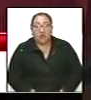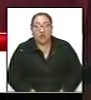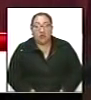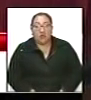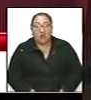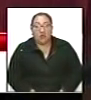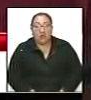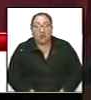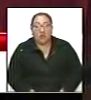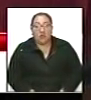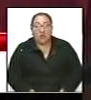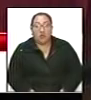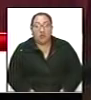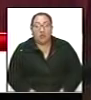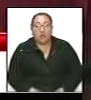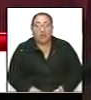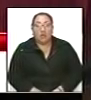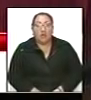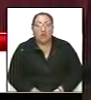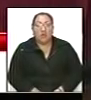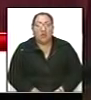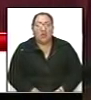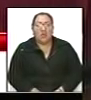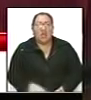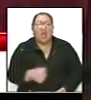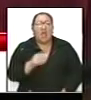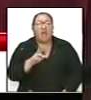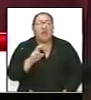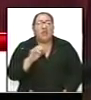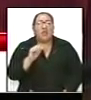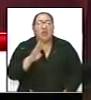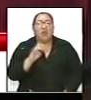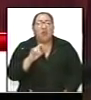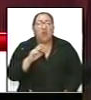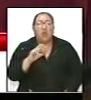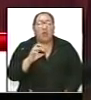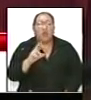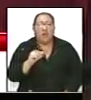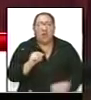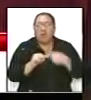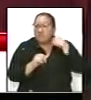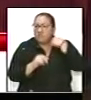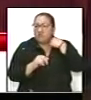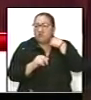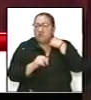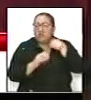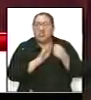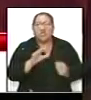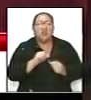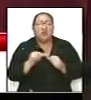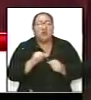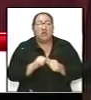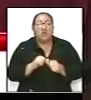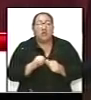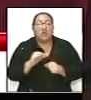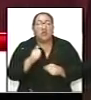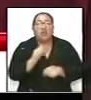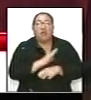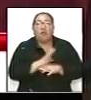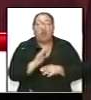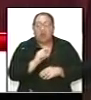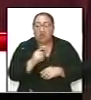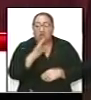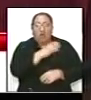a la avenida Boulevard Sin Número San Borja. ¿Y qué funciona en la avenida Boulevard Sin Número San Borja? La Comandancia General